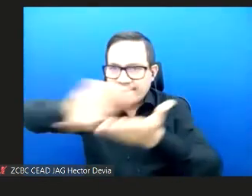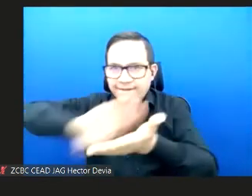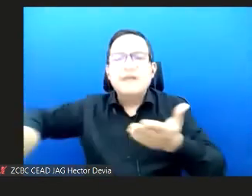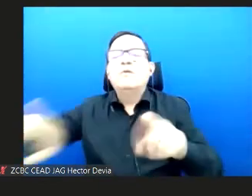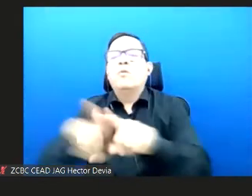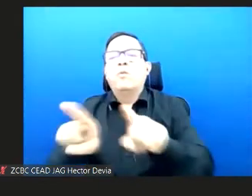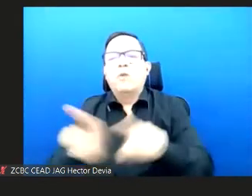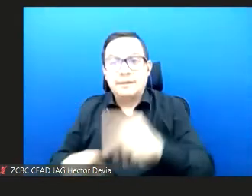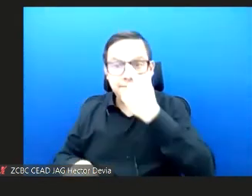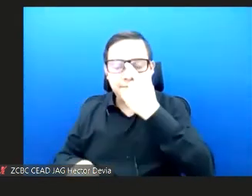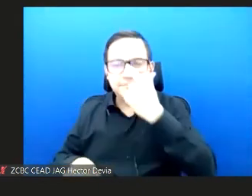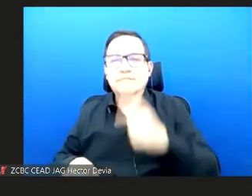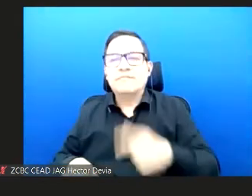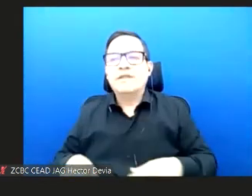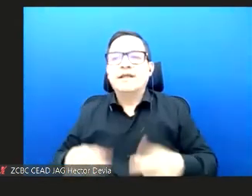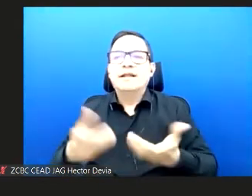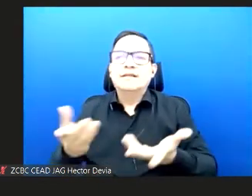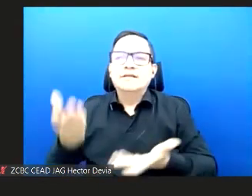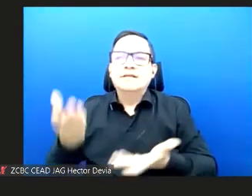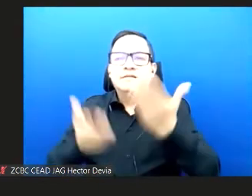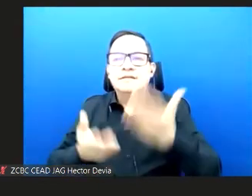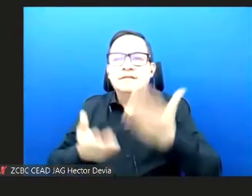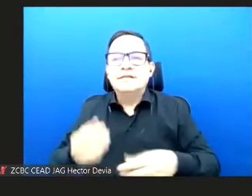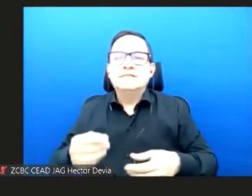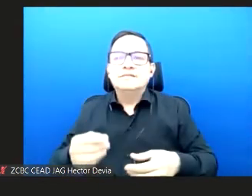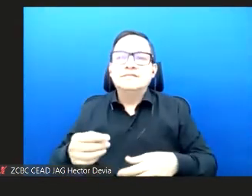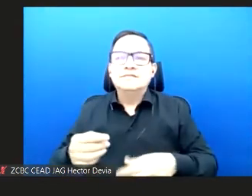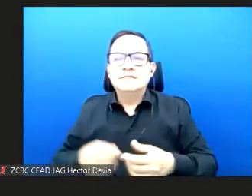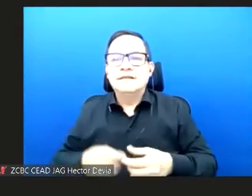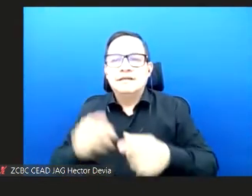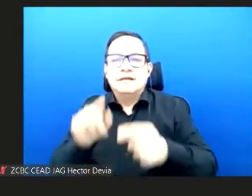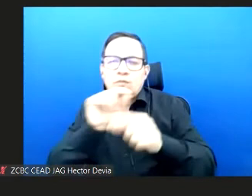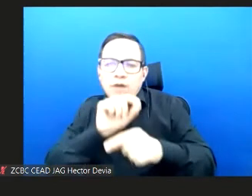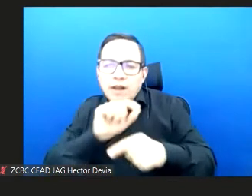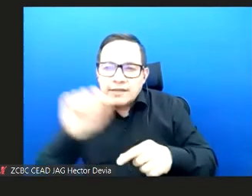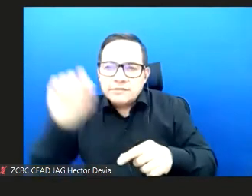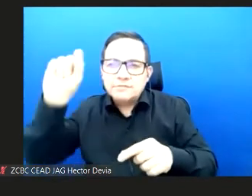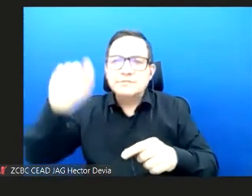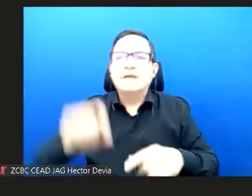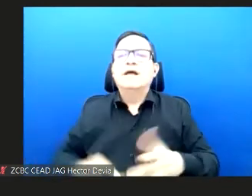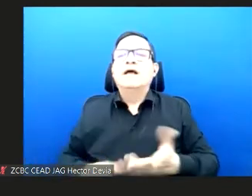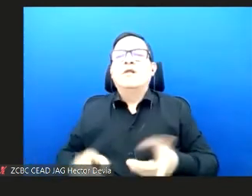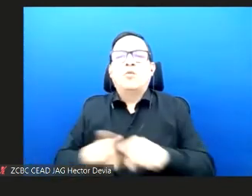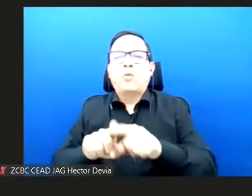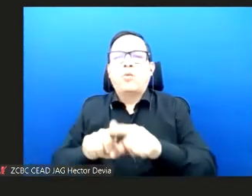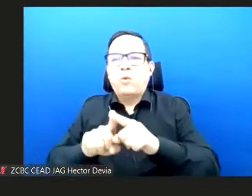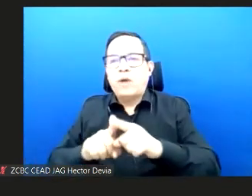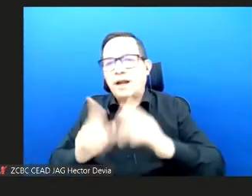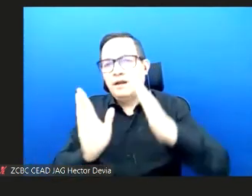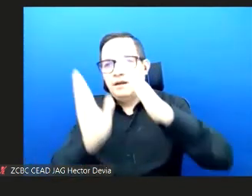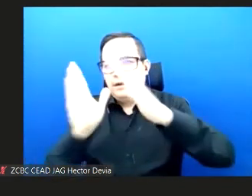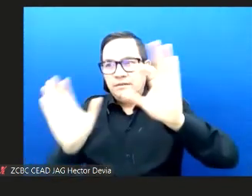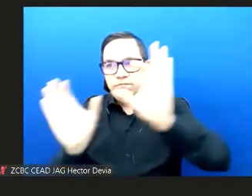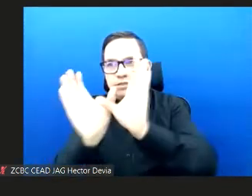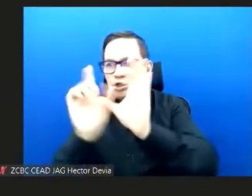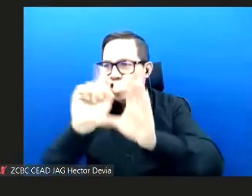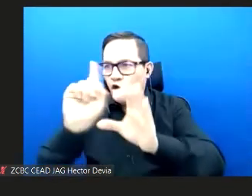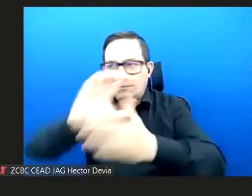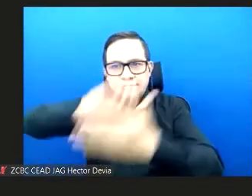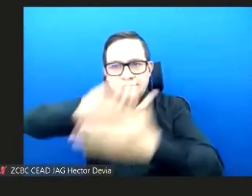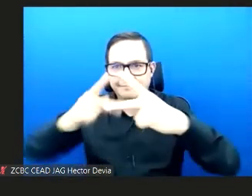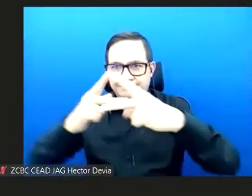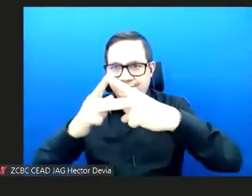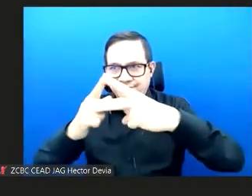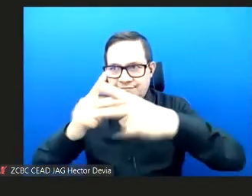¿cierto? Y que no esté en la intersección de A y C, o sea, esta es la intersección de A y C. De tal manera